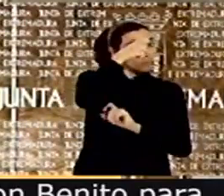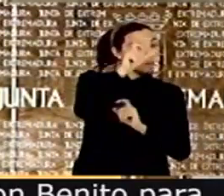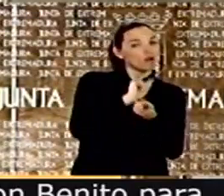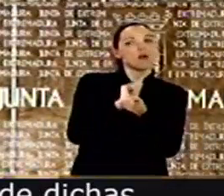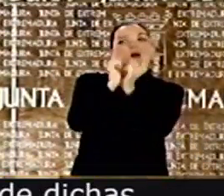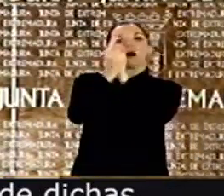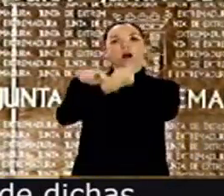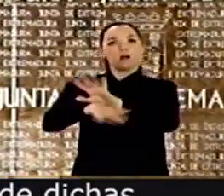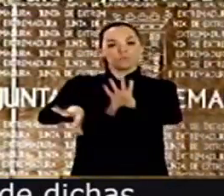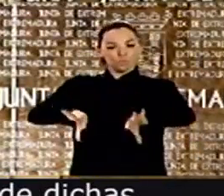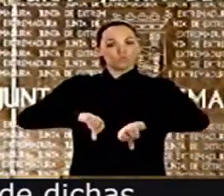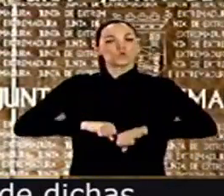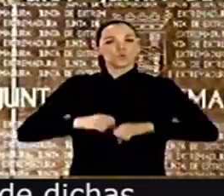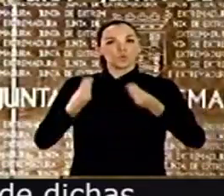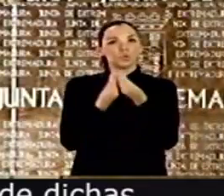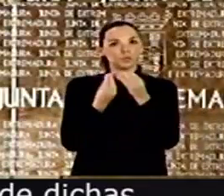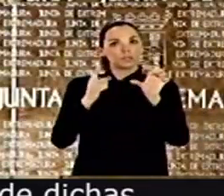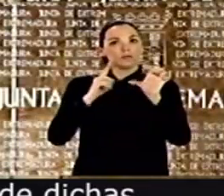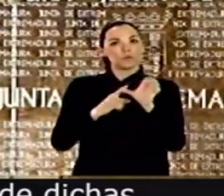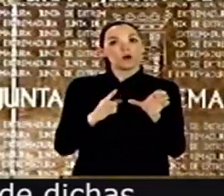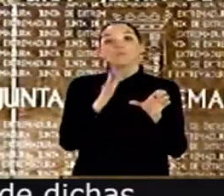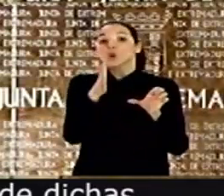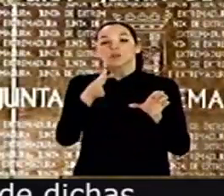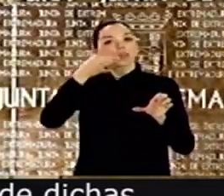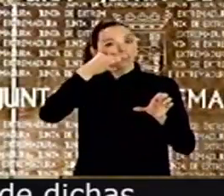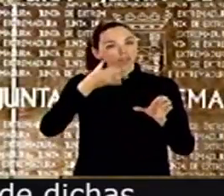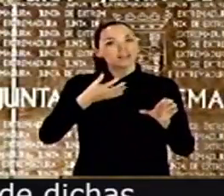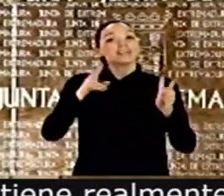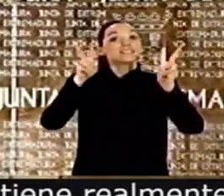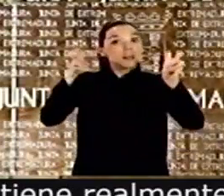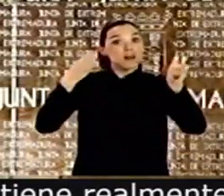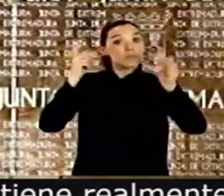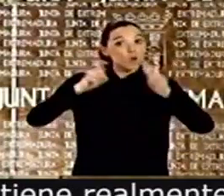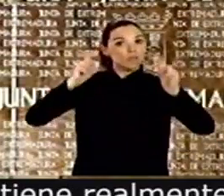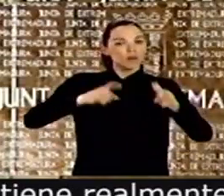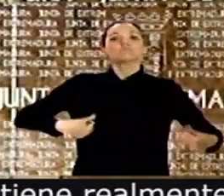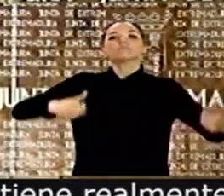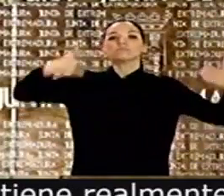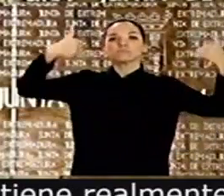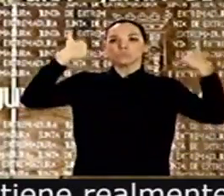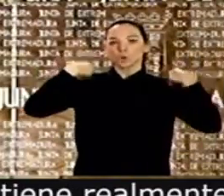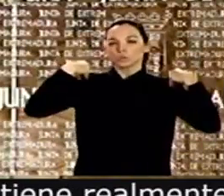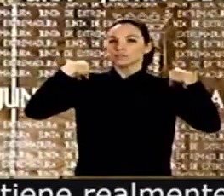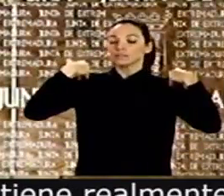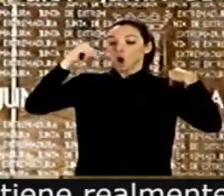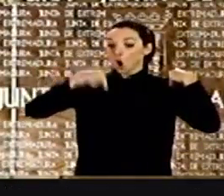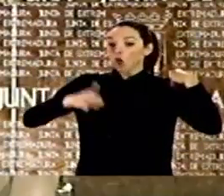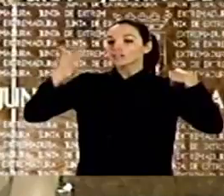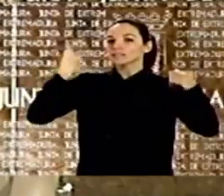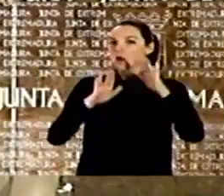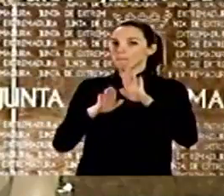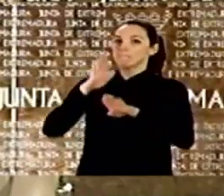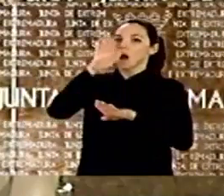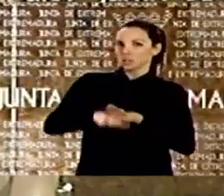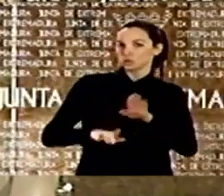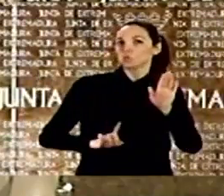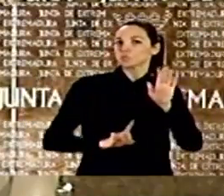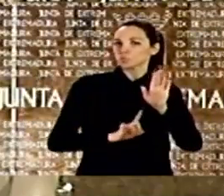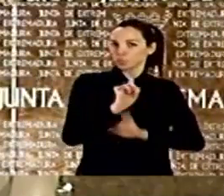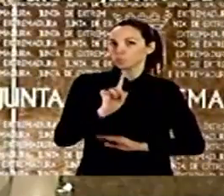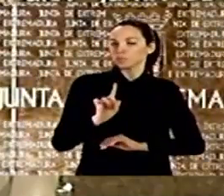de Extremadura, que es la que tiene realmente las competencias en materia de educación. Hoy hemos dado un paso más, hoy en el Consejo de